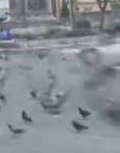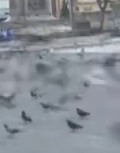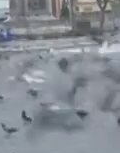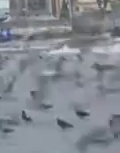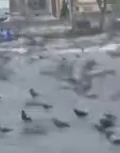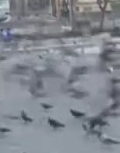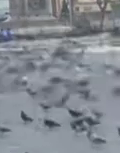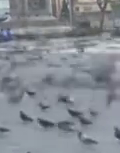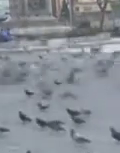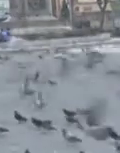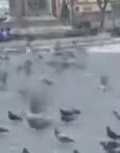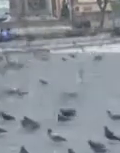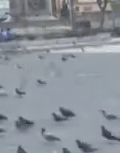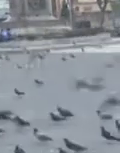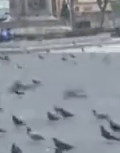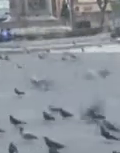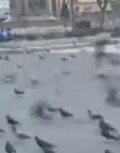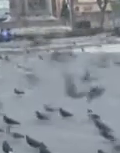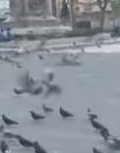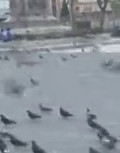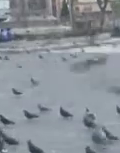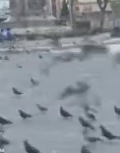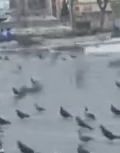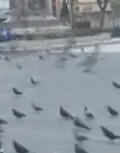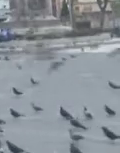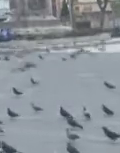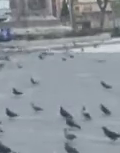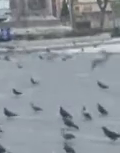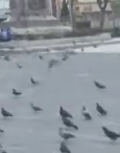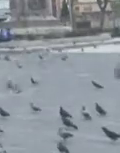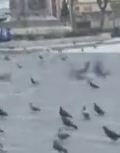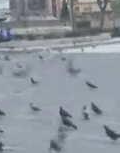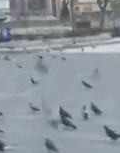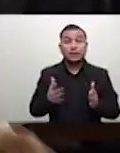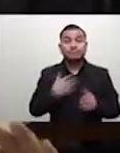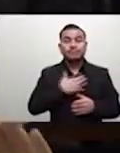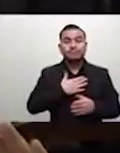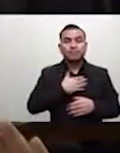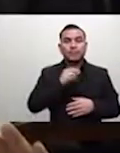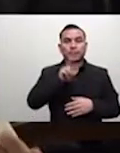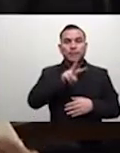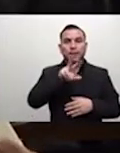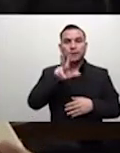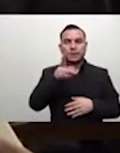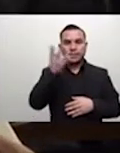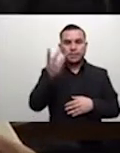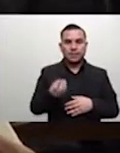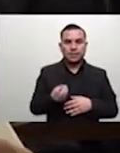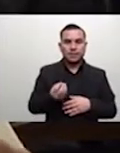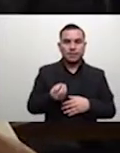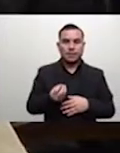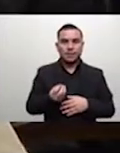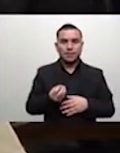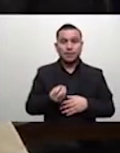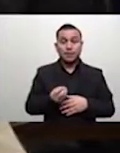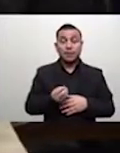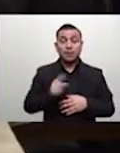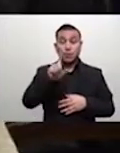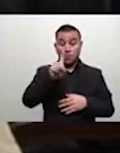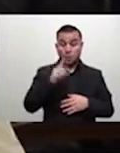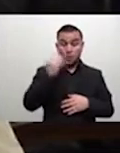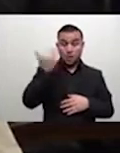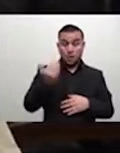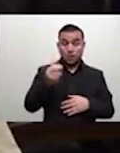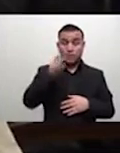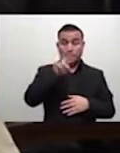días con cero asesinatos a nivel nacional hemos tenido 23 días de la administración